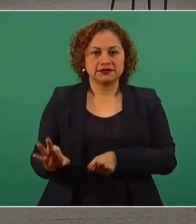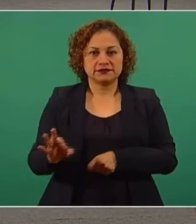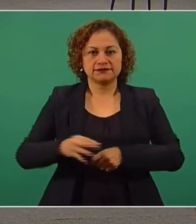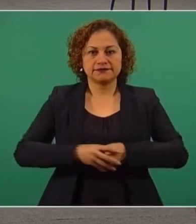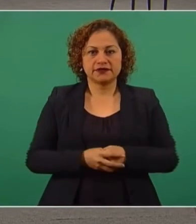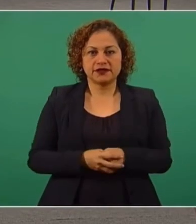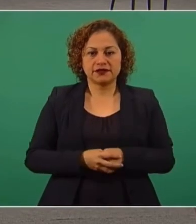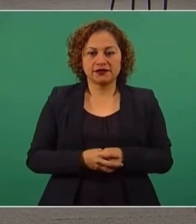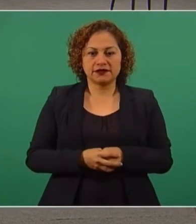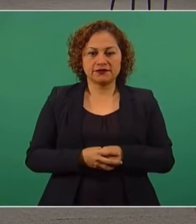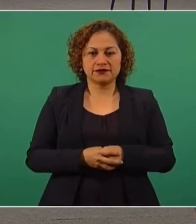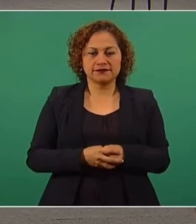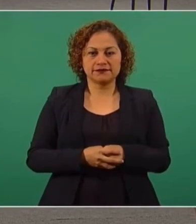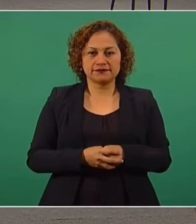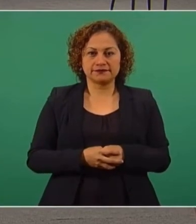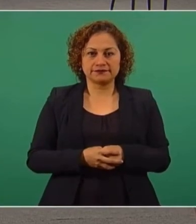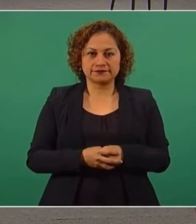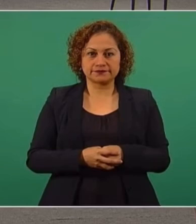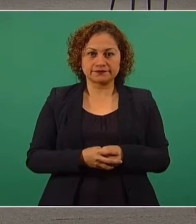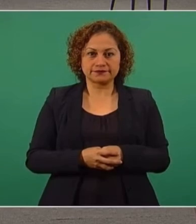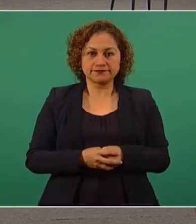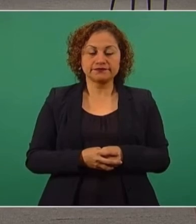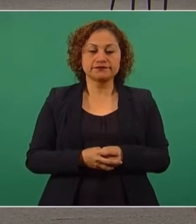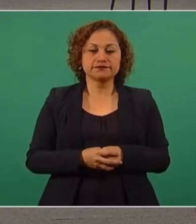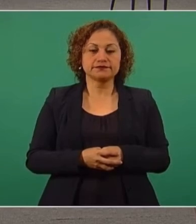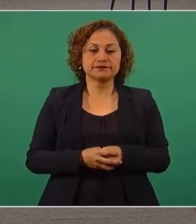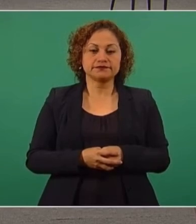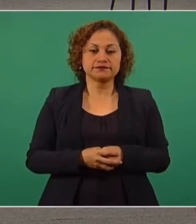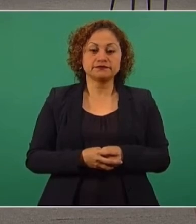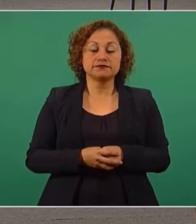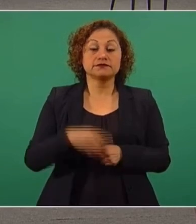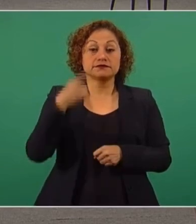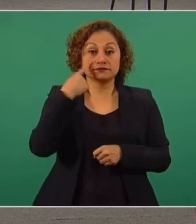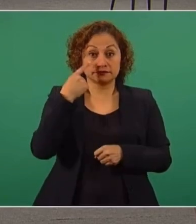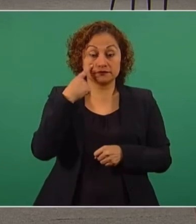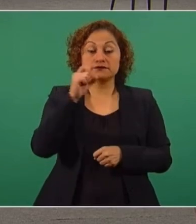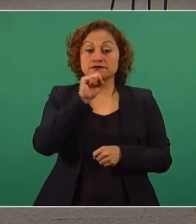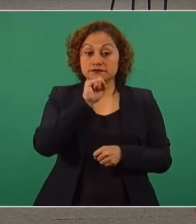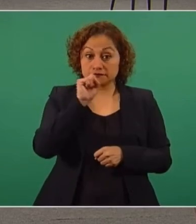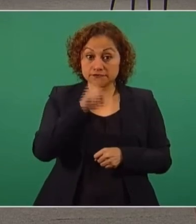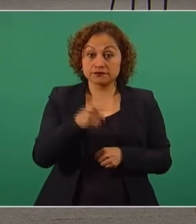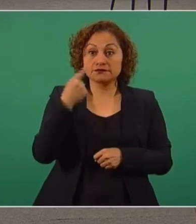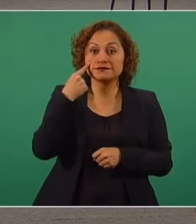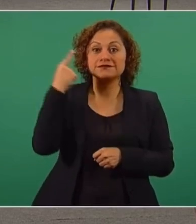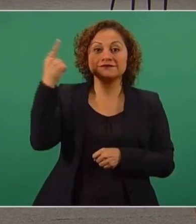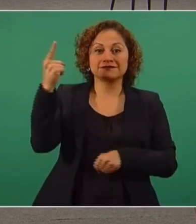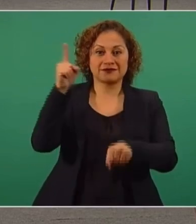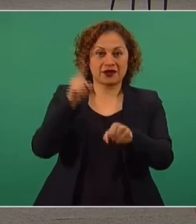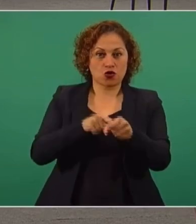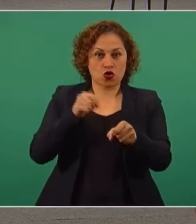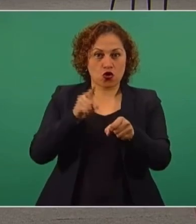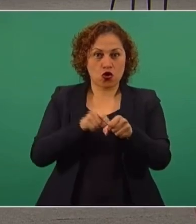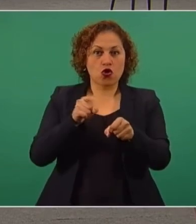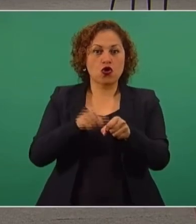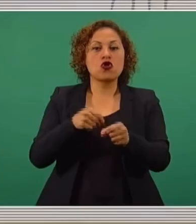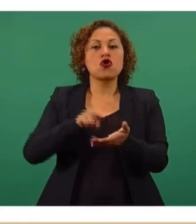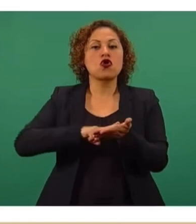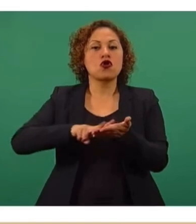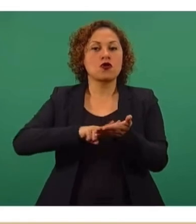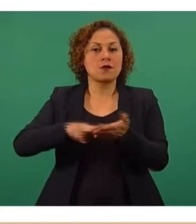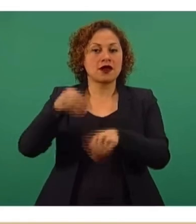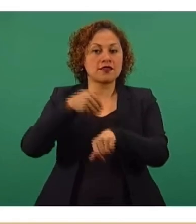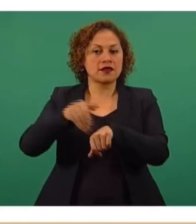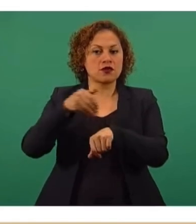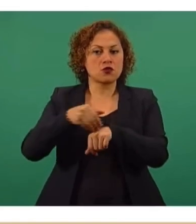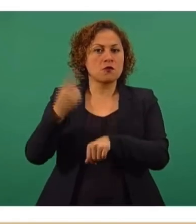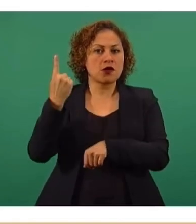la previa, tantito. Por otro lado, tenemos otro indicador que se muestra ahí en letras verdes, que es el